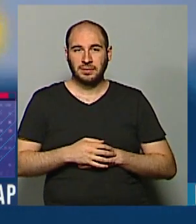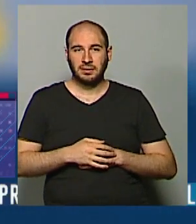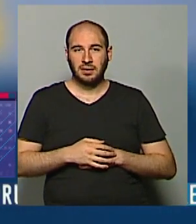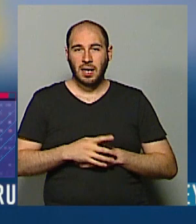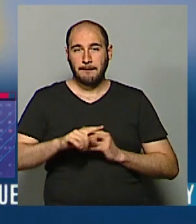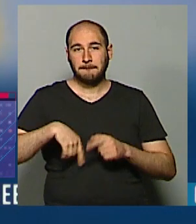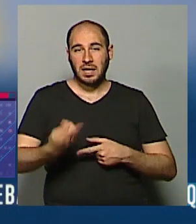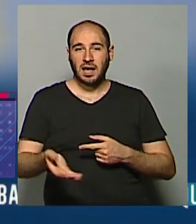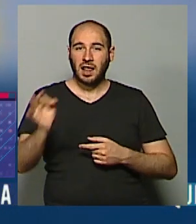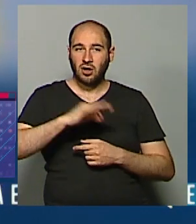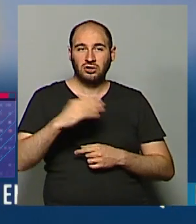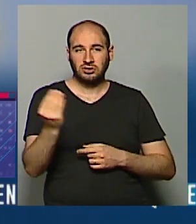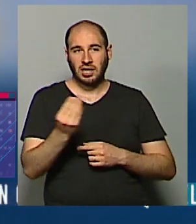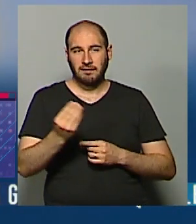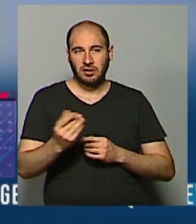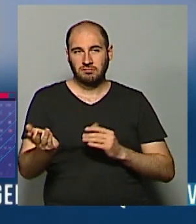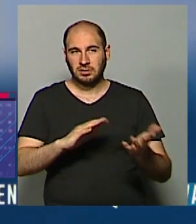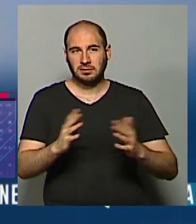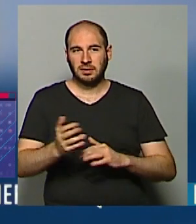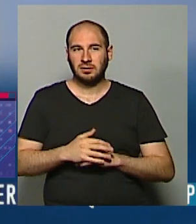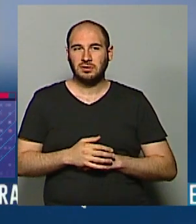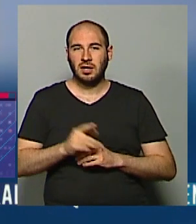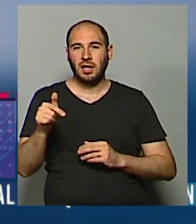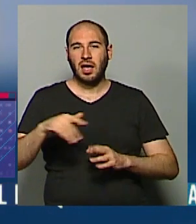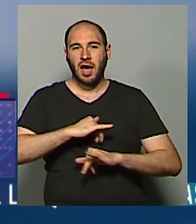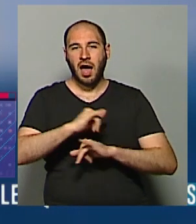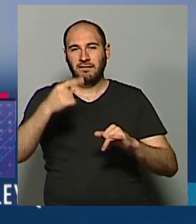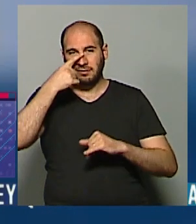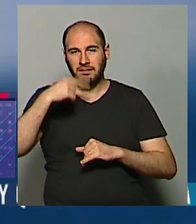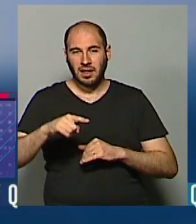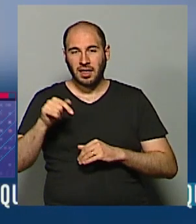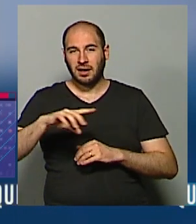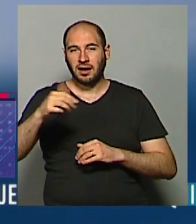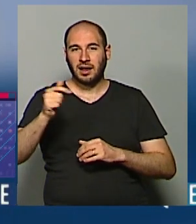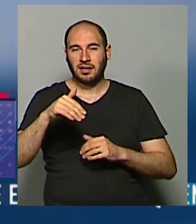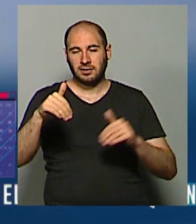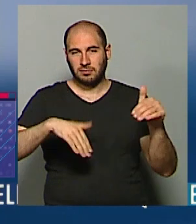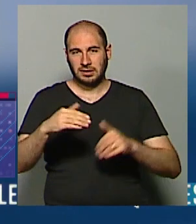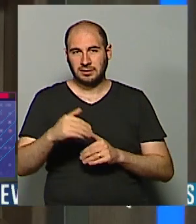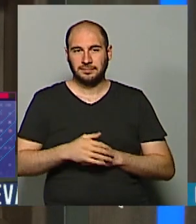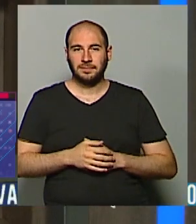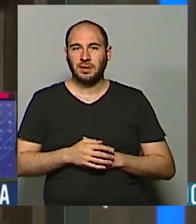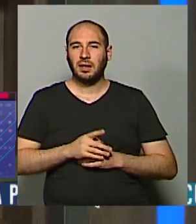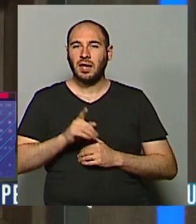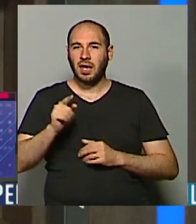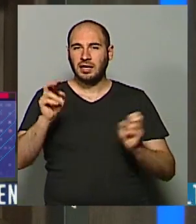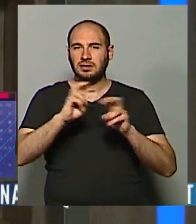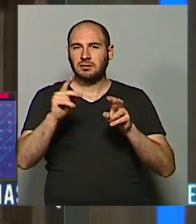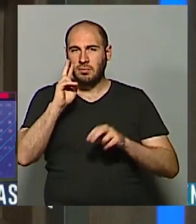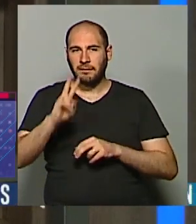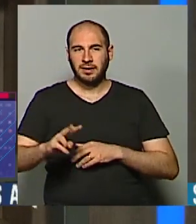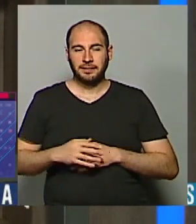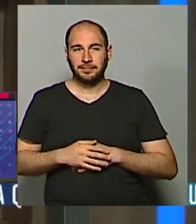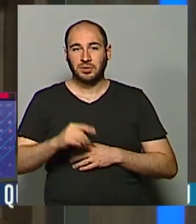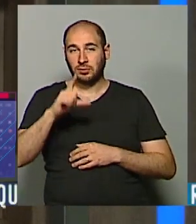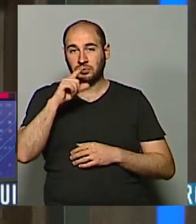de mañana o el sábado van a nombrarlo finalmente como ganador del balotaje. Bien, ahí vemos el título,